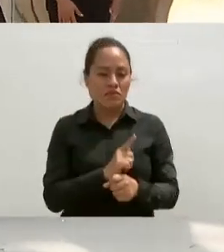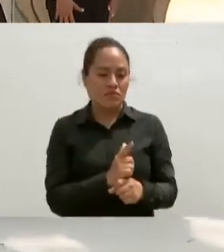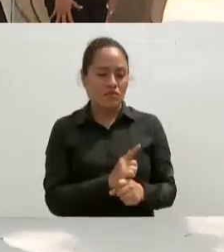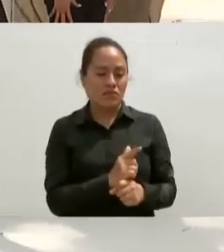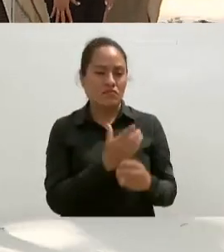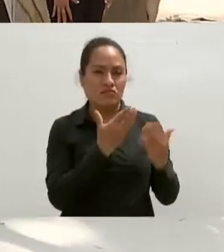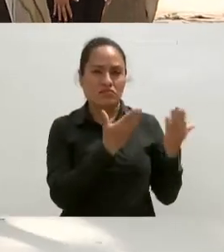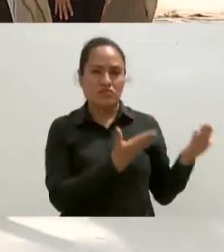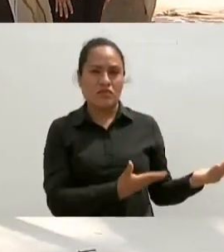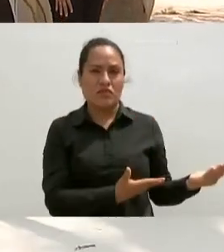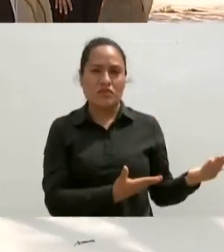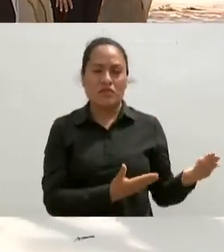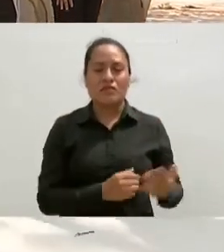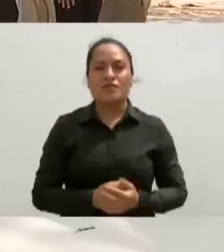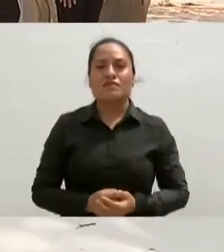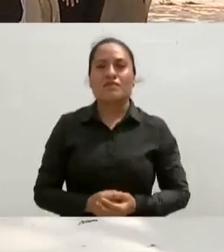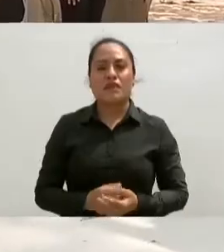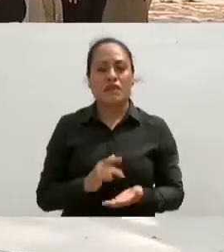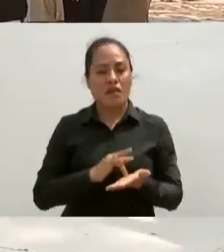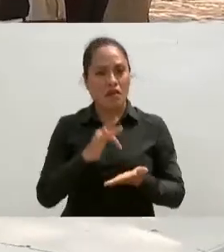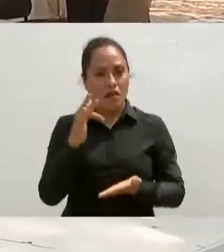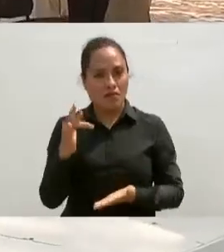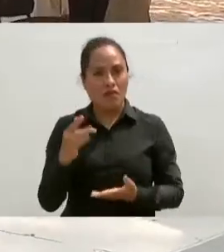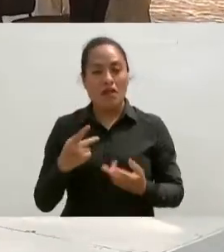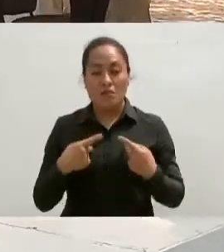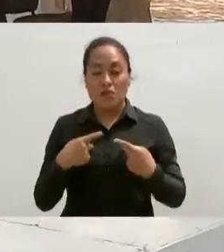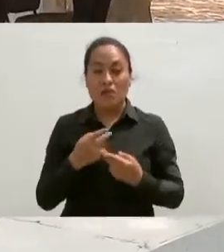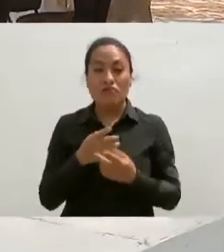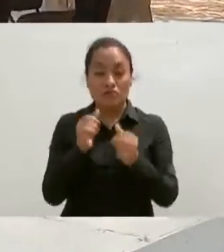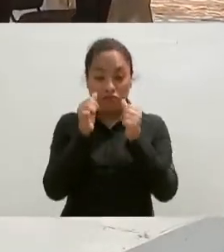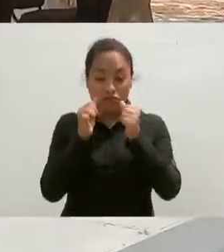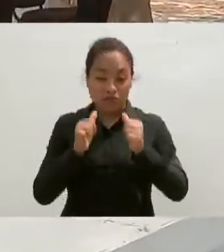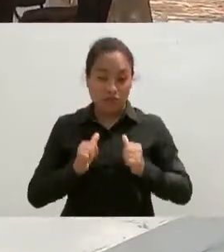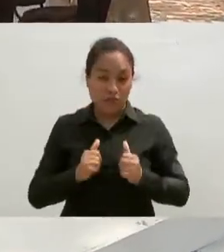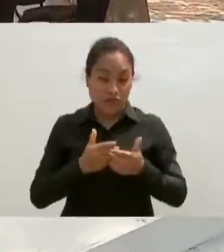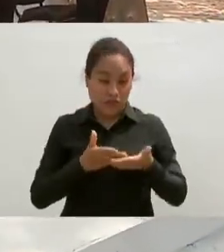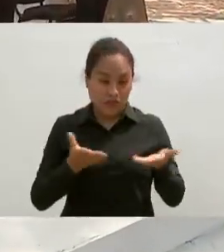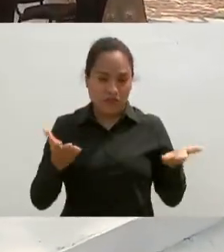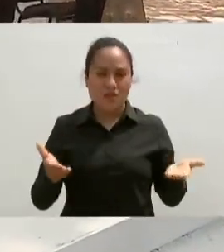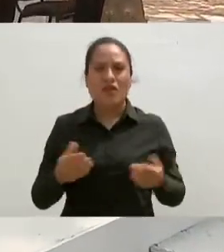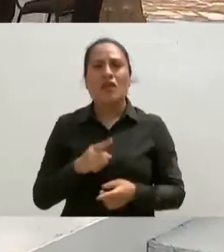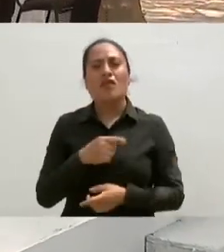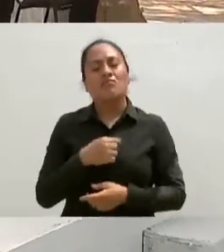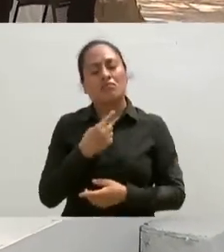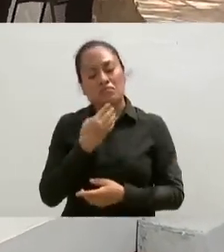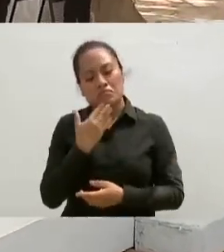Andrés Manuel López Obrador. Agradecemos a ustedes su amable asistencia, deseándoles que pasen una excelente